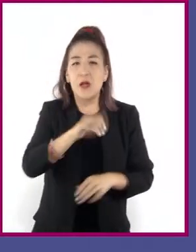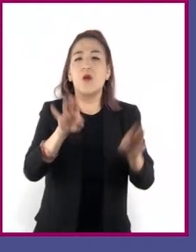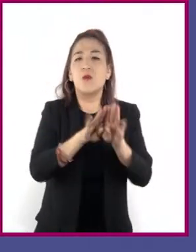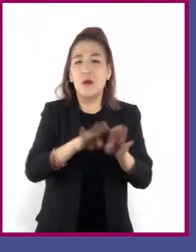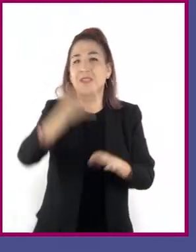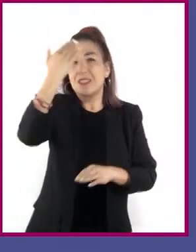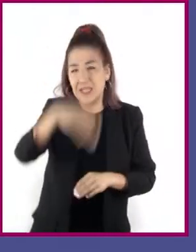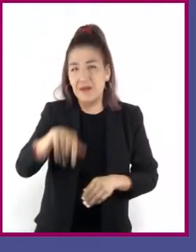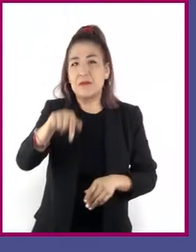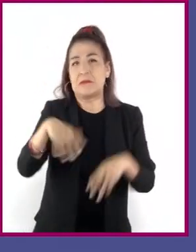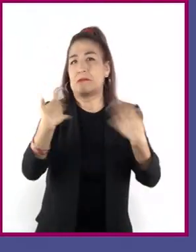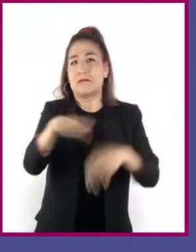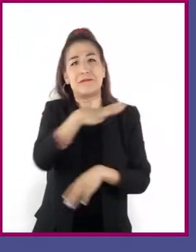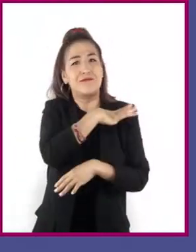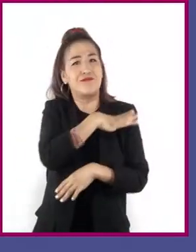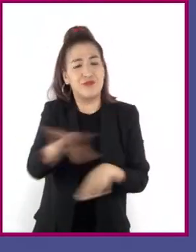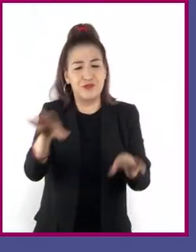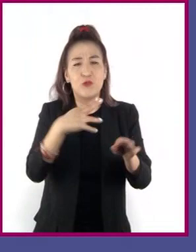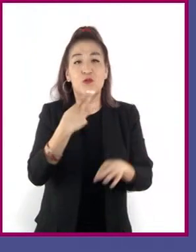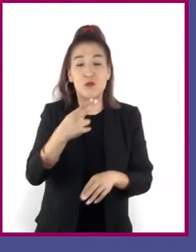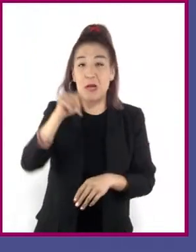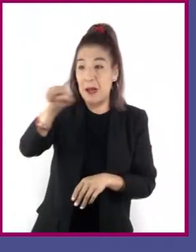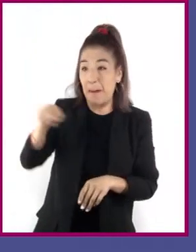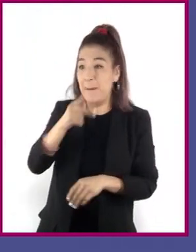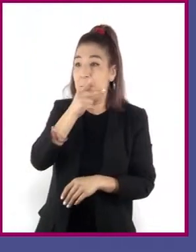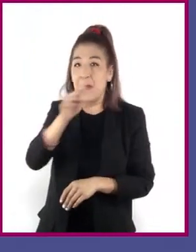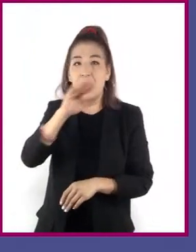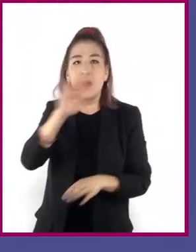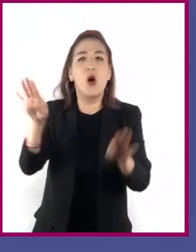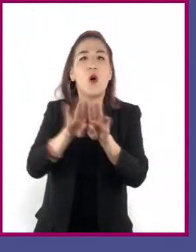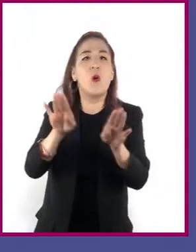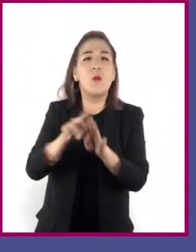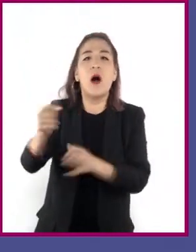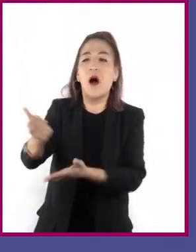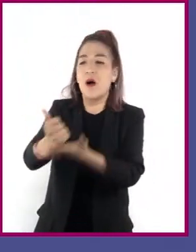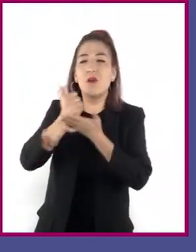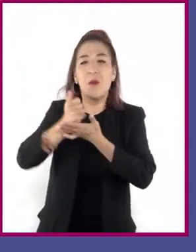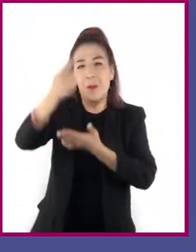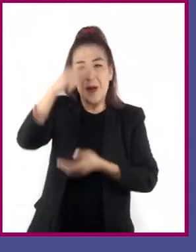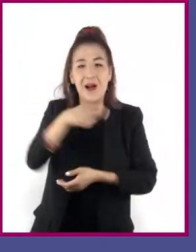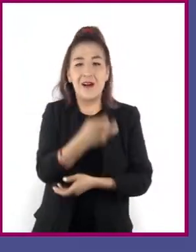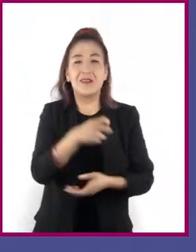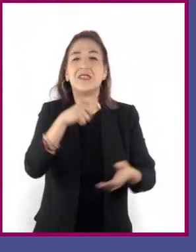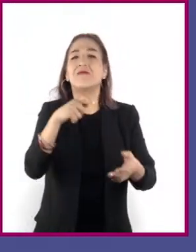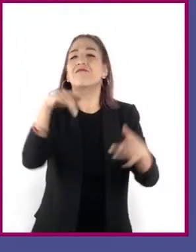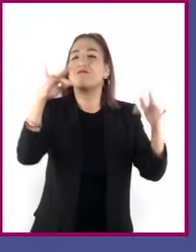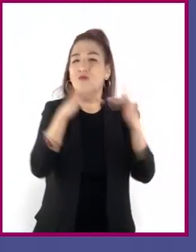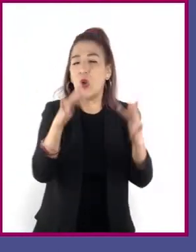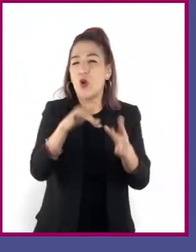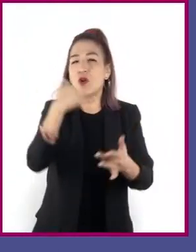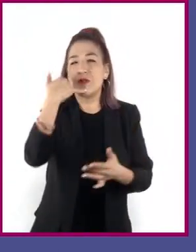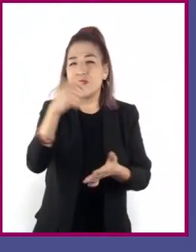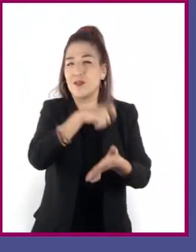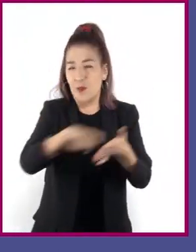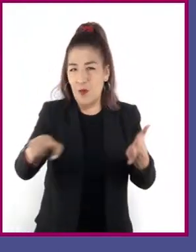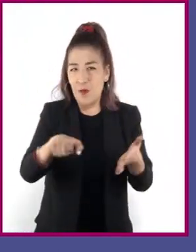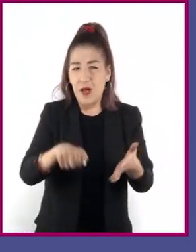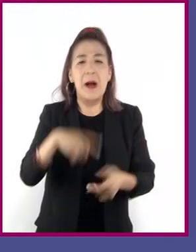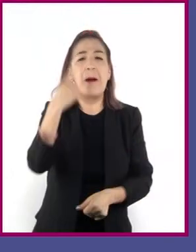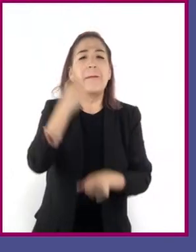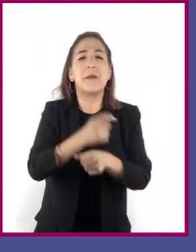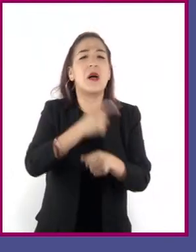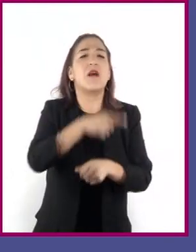impresionante la cual nuestros padres son los que nos facilitan el acceso a esta herramienta bueno lo primero que podemos encontrar